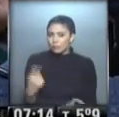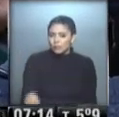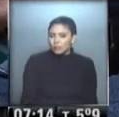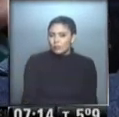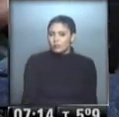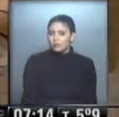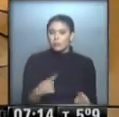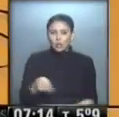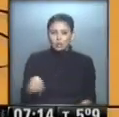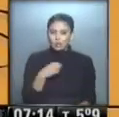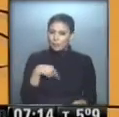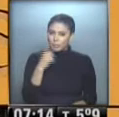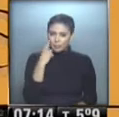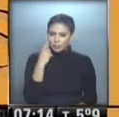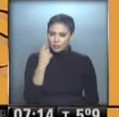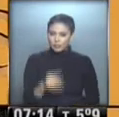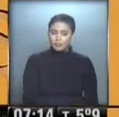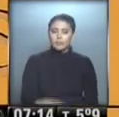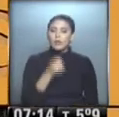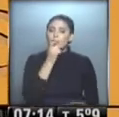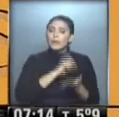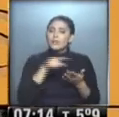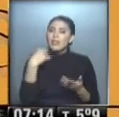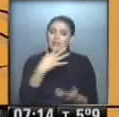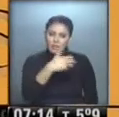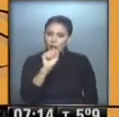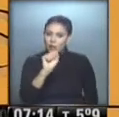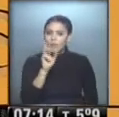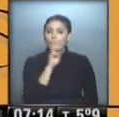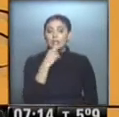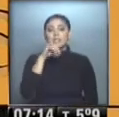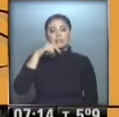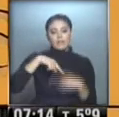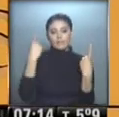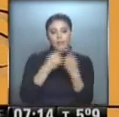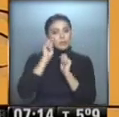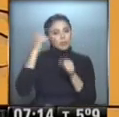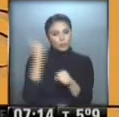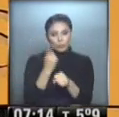por todo lo que estábamos pasando. ¿Qué tuvieron que trasladar? Ella está abajo en terapia intensiva.